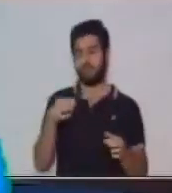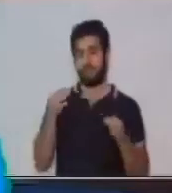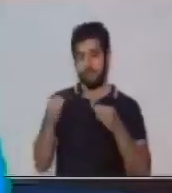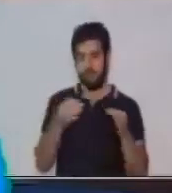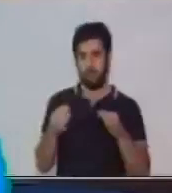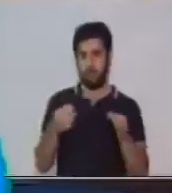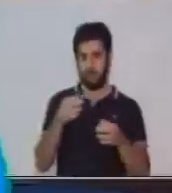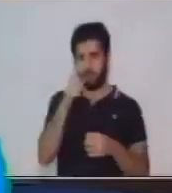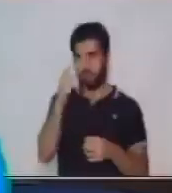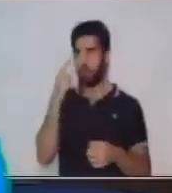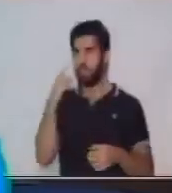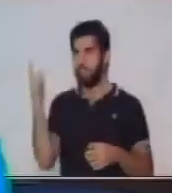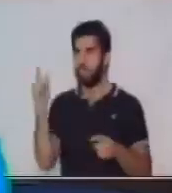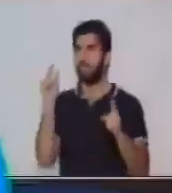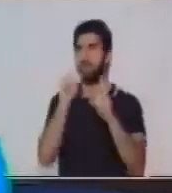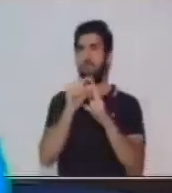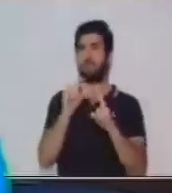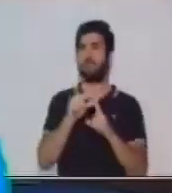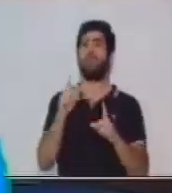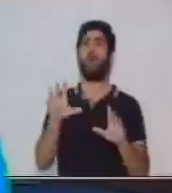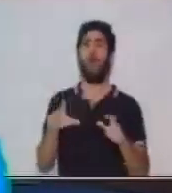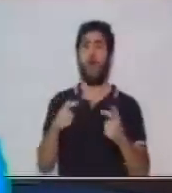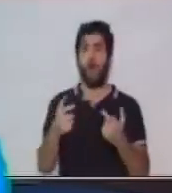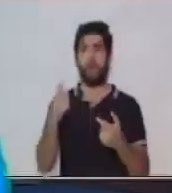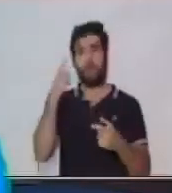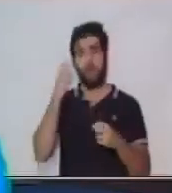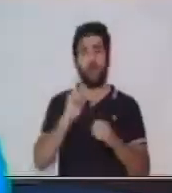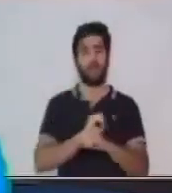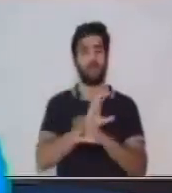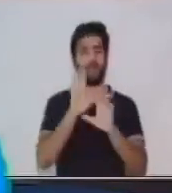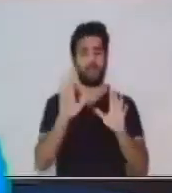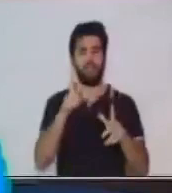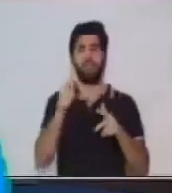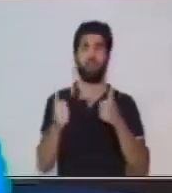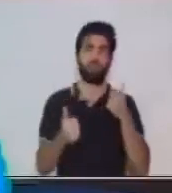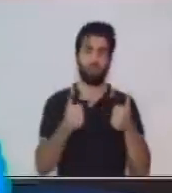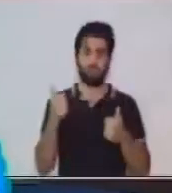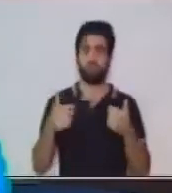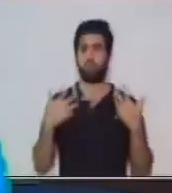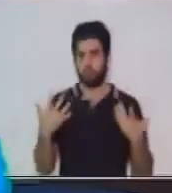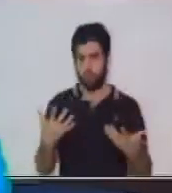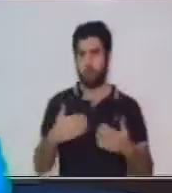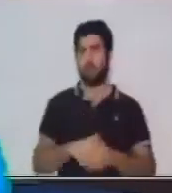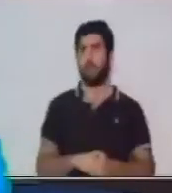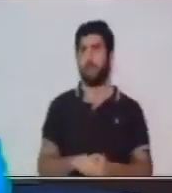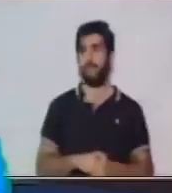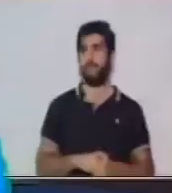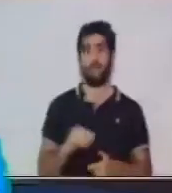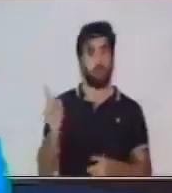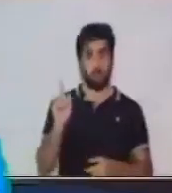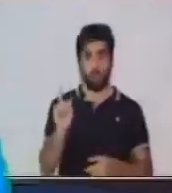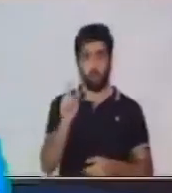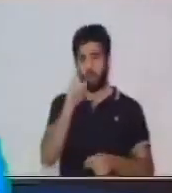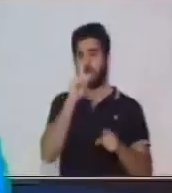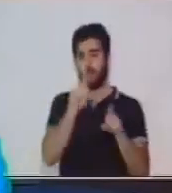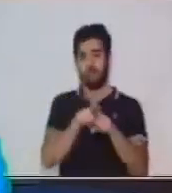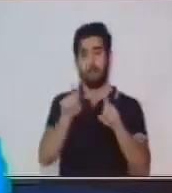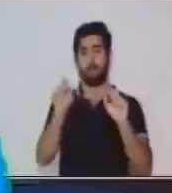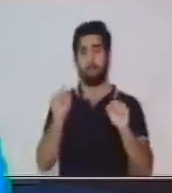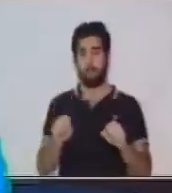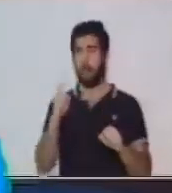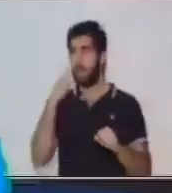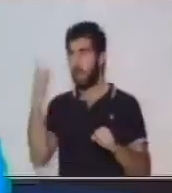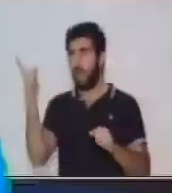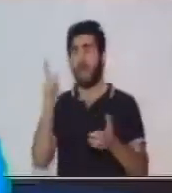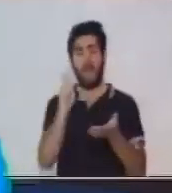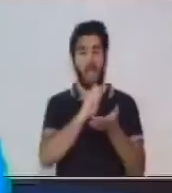podemos como aclarar aquellas cuestiones, aquellas dudas que te queden. Y si no, apúntala y siempre lo